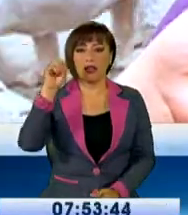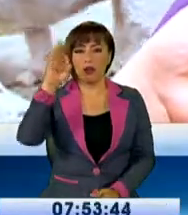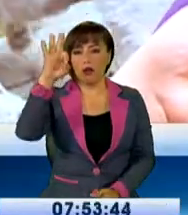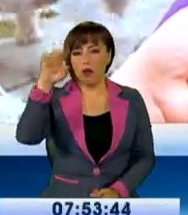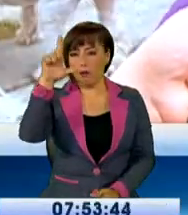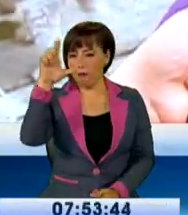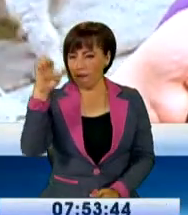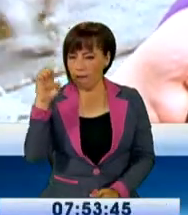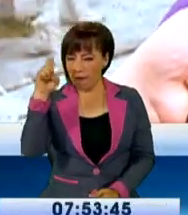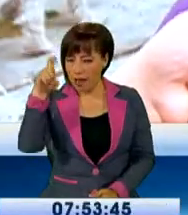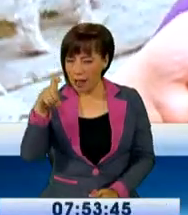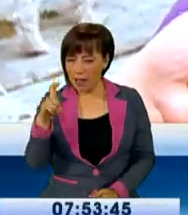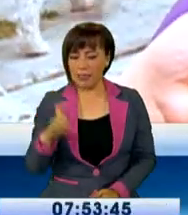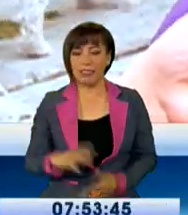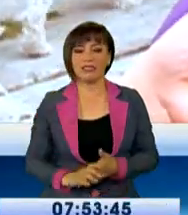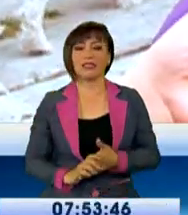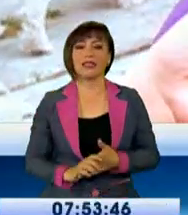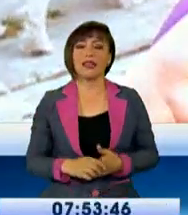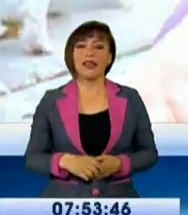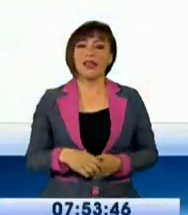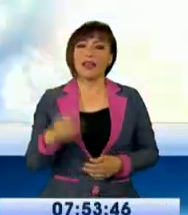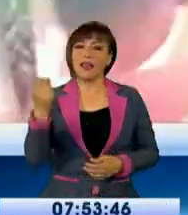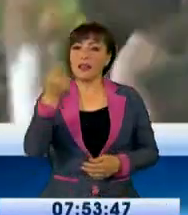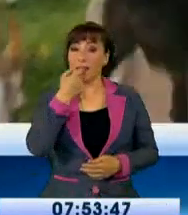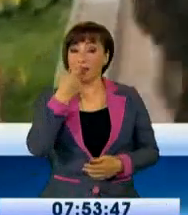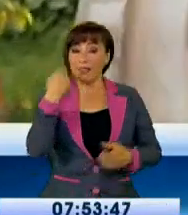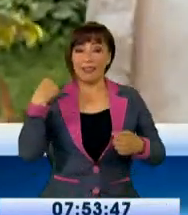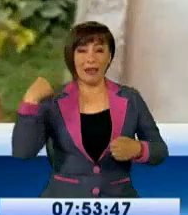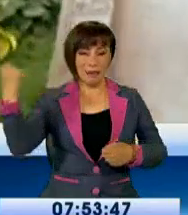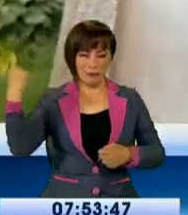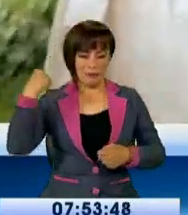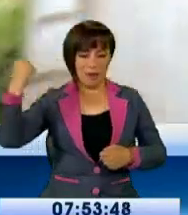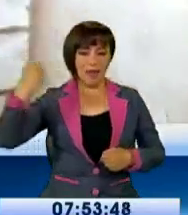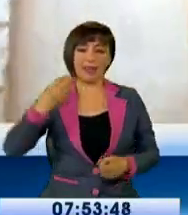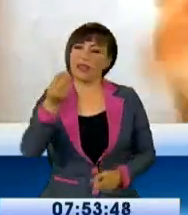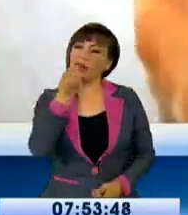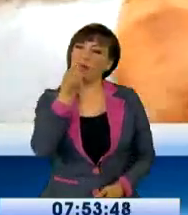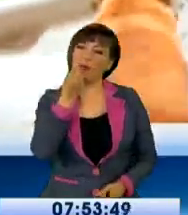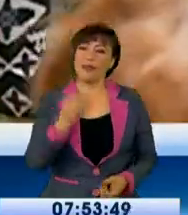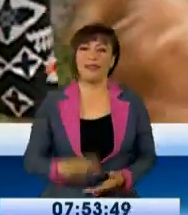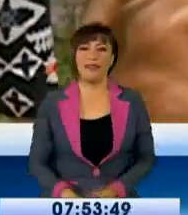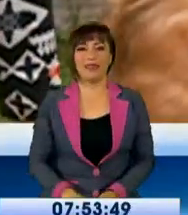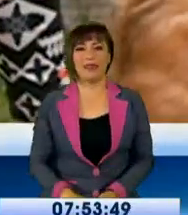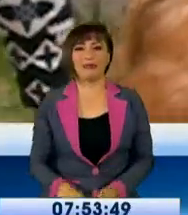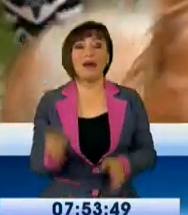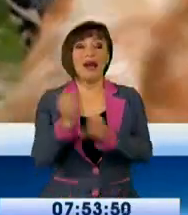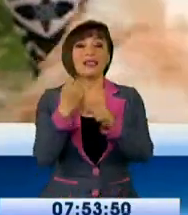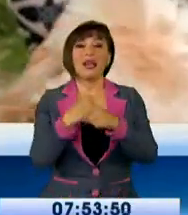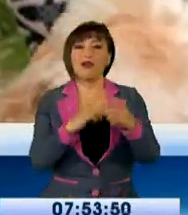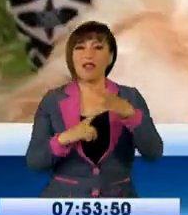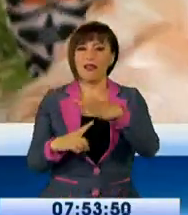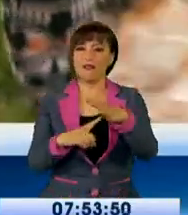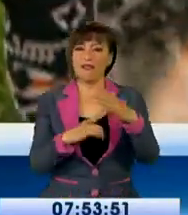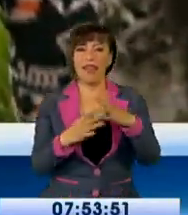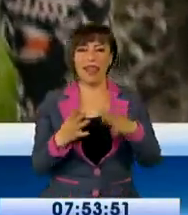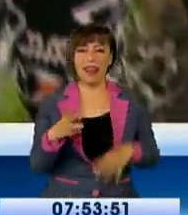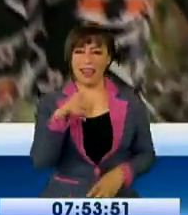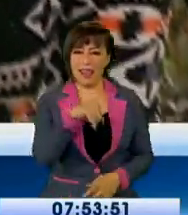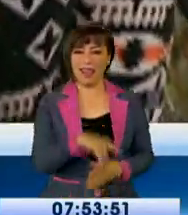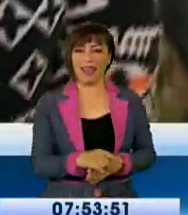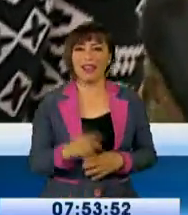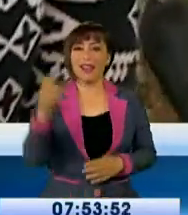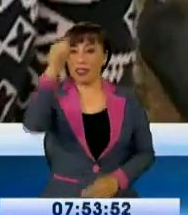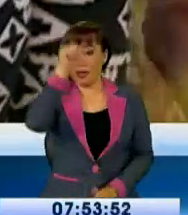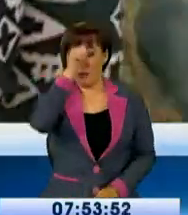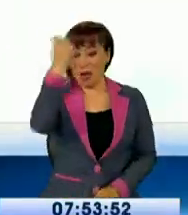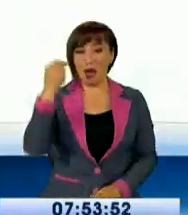viejitos, vitaminas y comida. También puede participar de la feria que realizarán Maggie y otros rescatistas este domingo en la Cruz